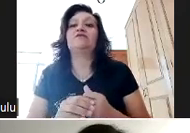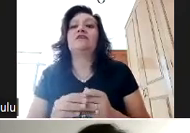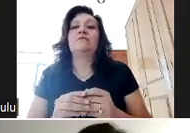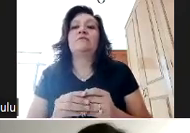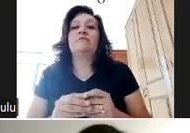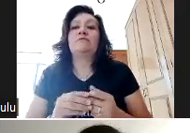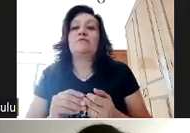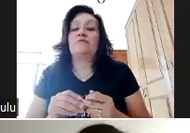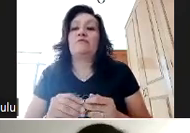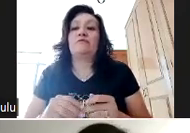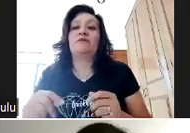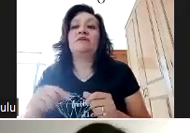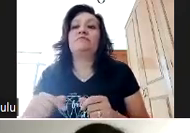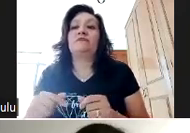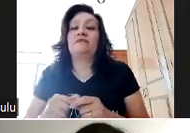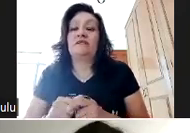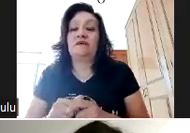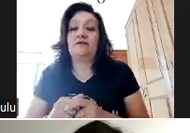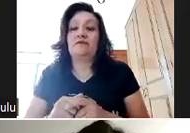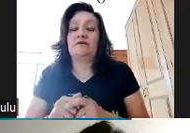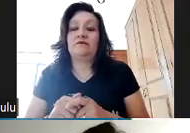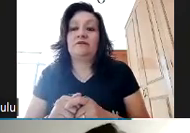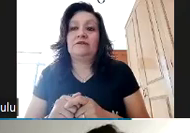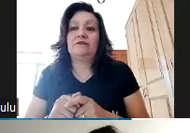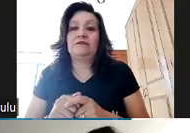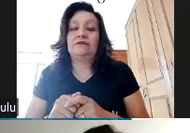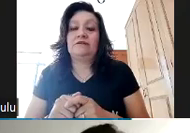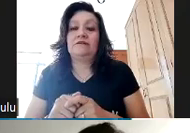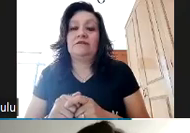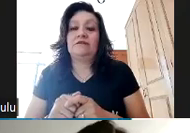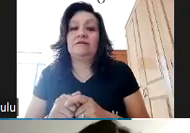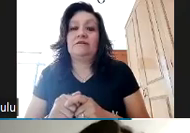ellos y pues pasar la otra